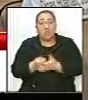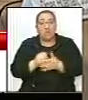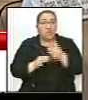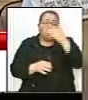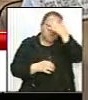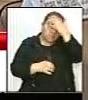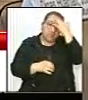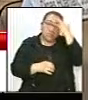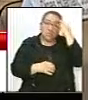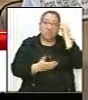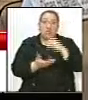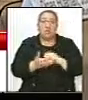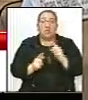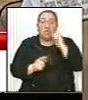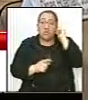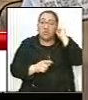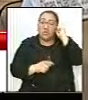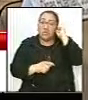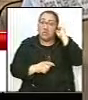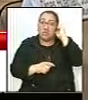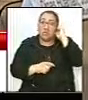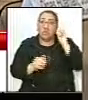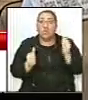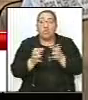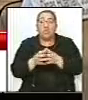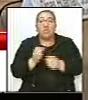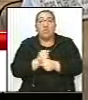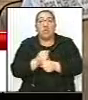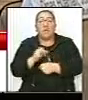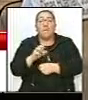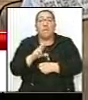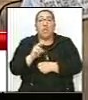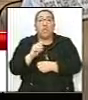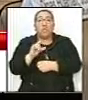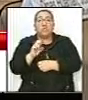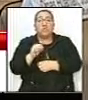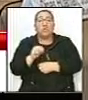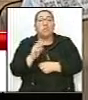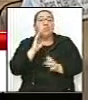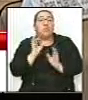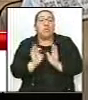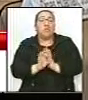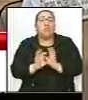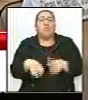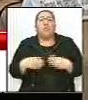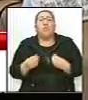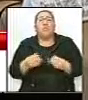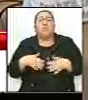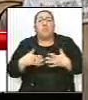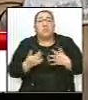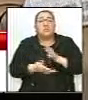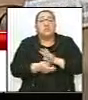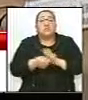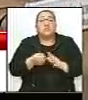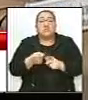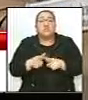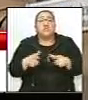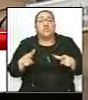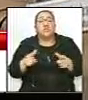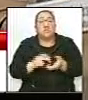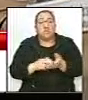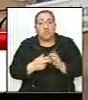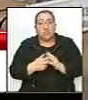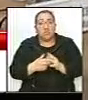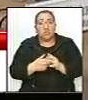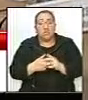más producción, sino está en los factores de la producción. Por ejemplo, ¿cómo podemos sacarlo de ese estado